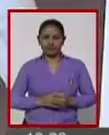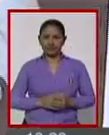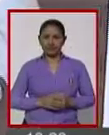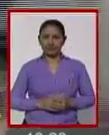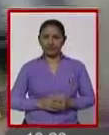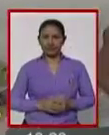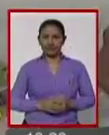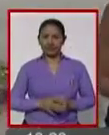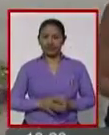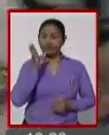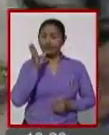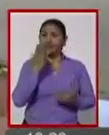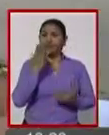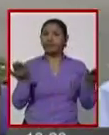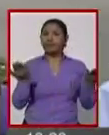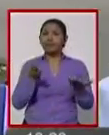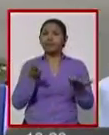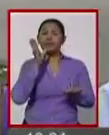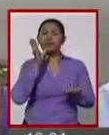Santa Cruz. ¿La madre del niño?